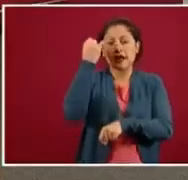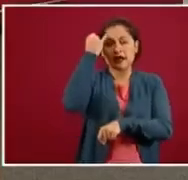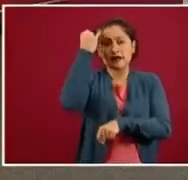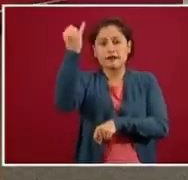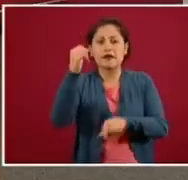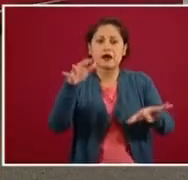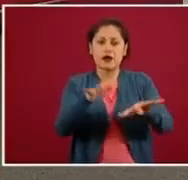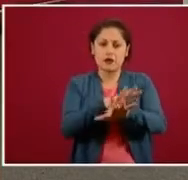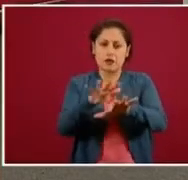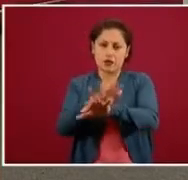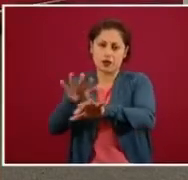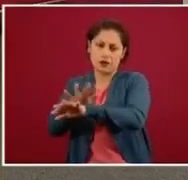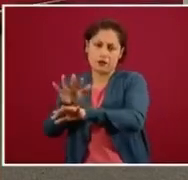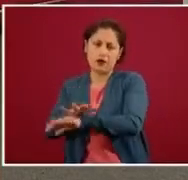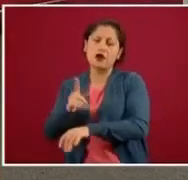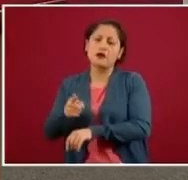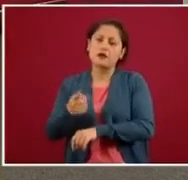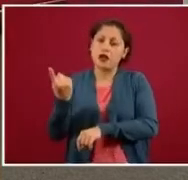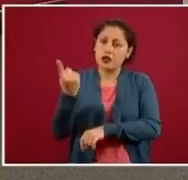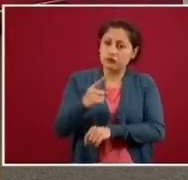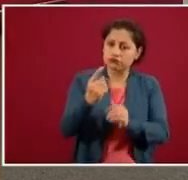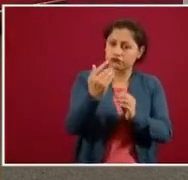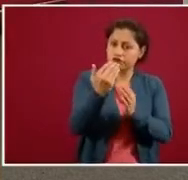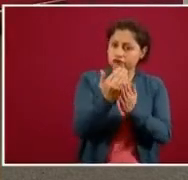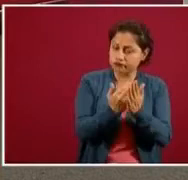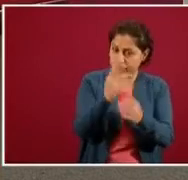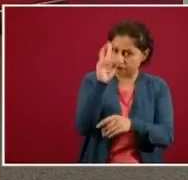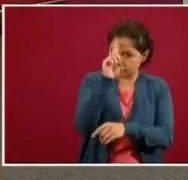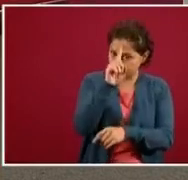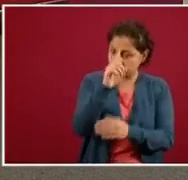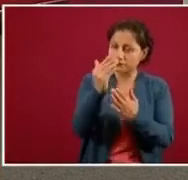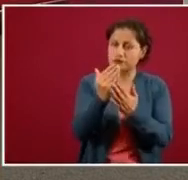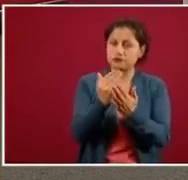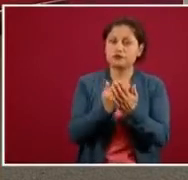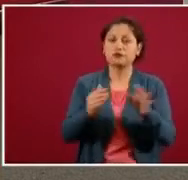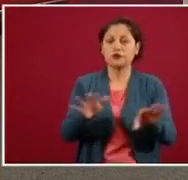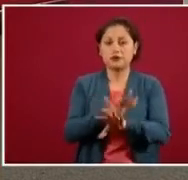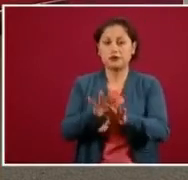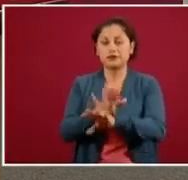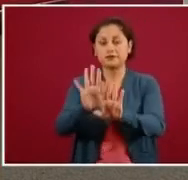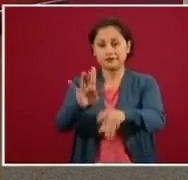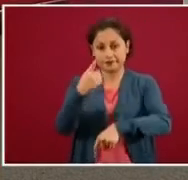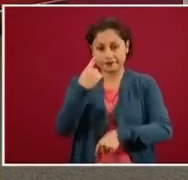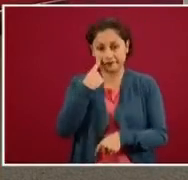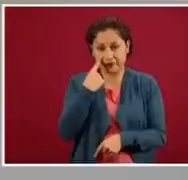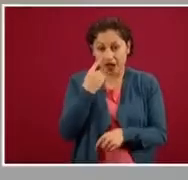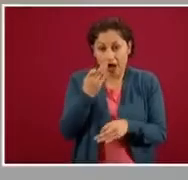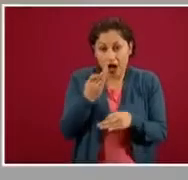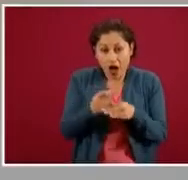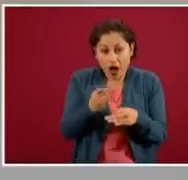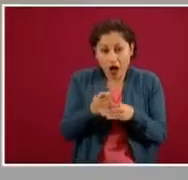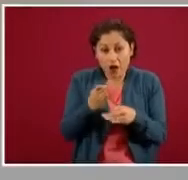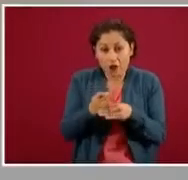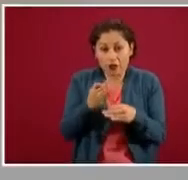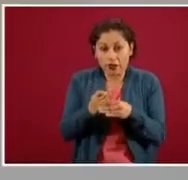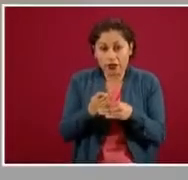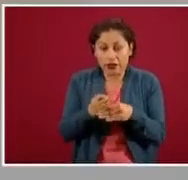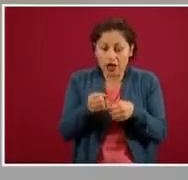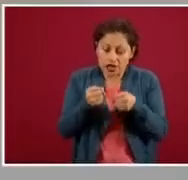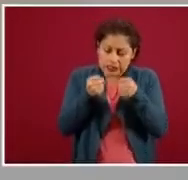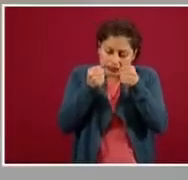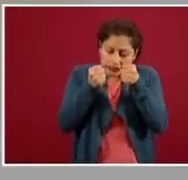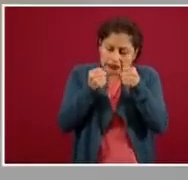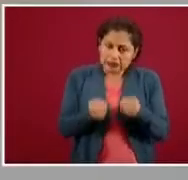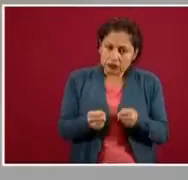este momento no existe evidencia científica suficientemente completa, sólida,